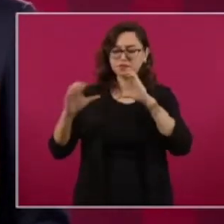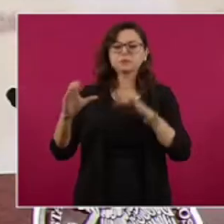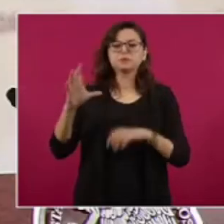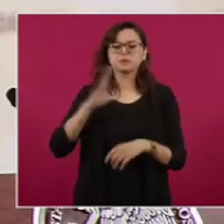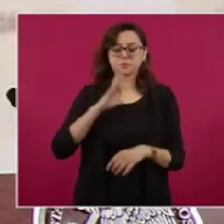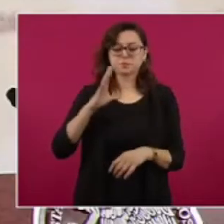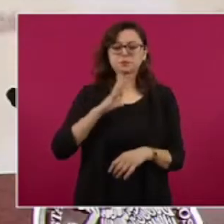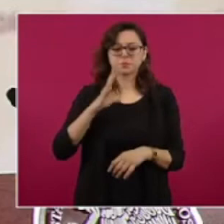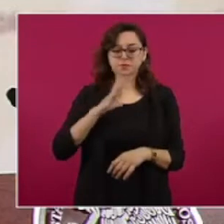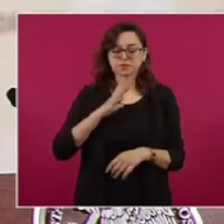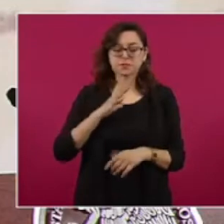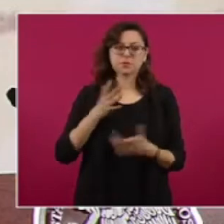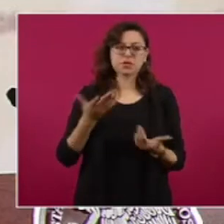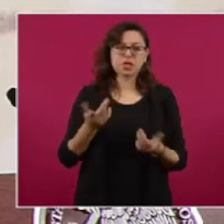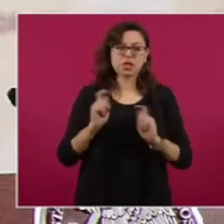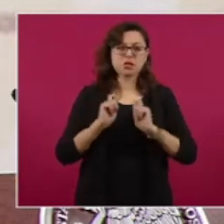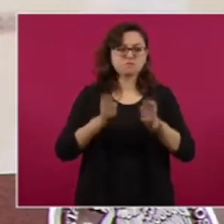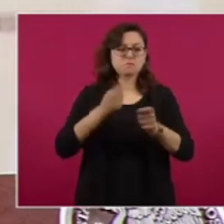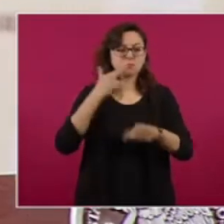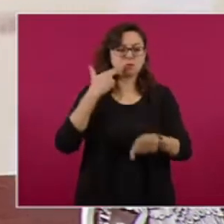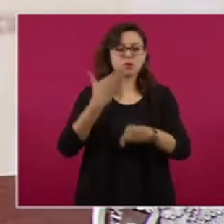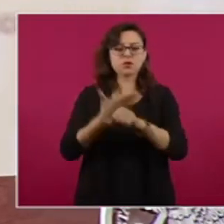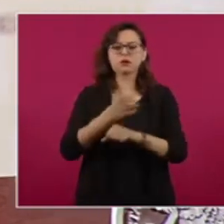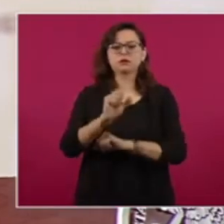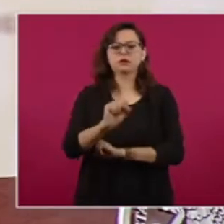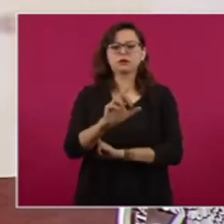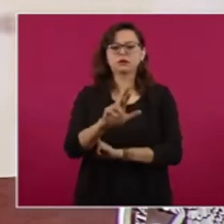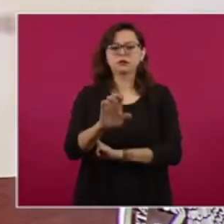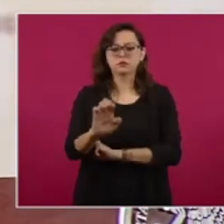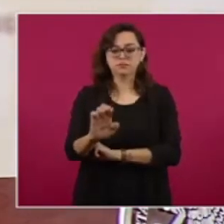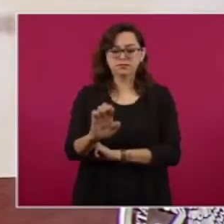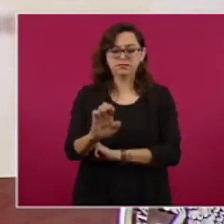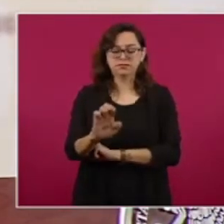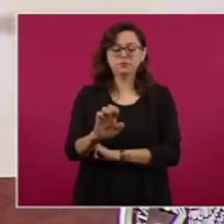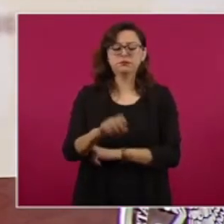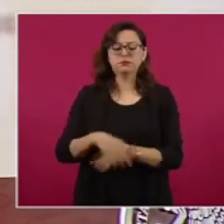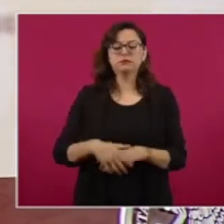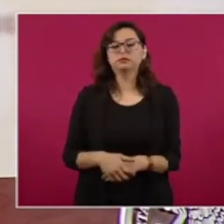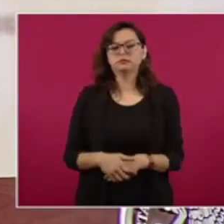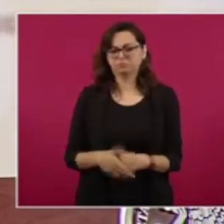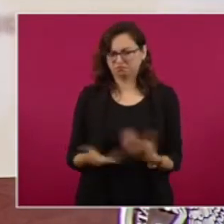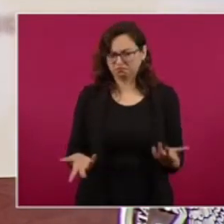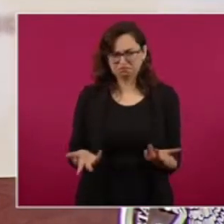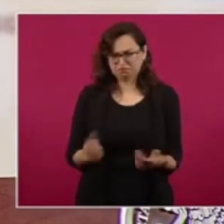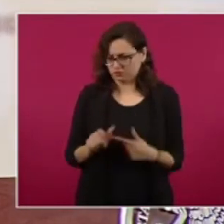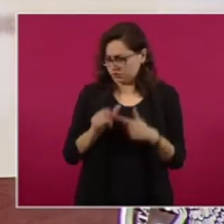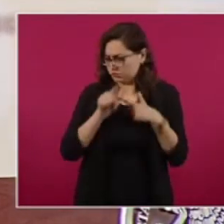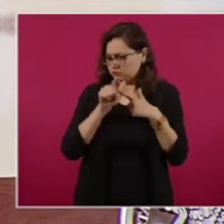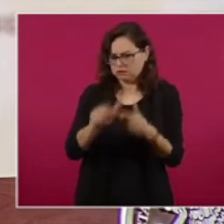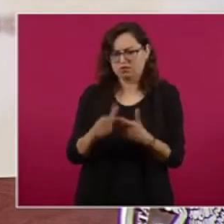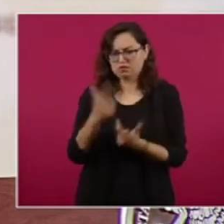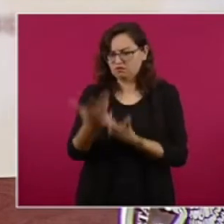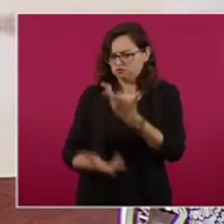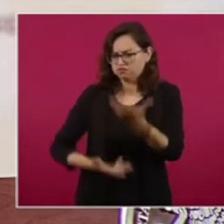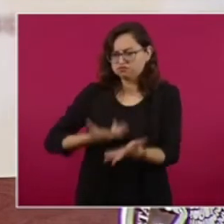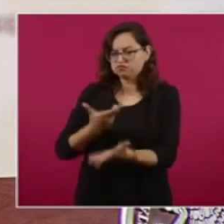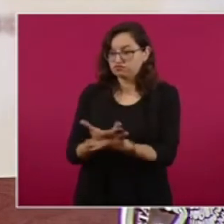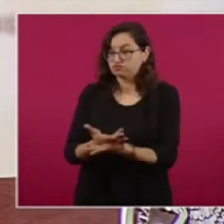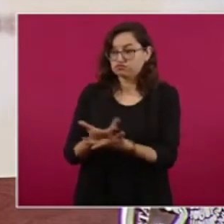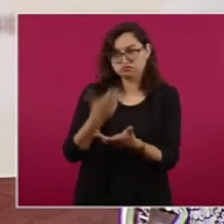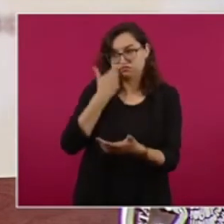con la Secretaría de Relaciones Exteriores y sí, nosotros ofrecemos el